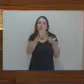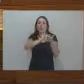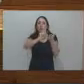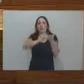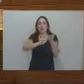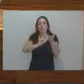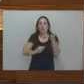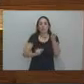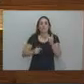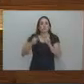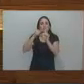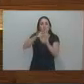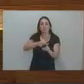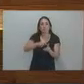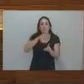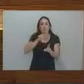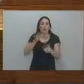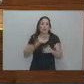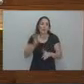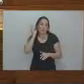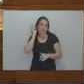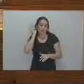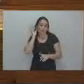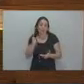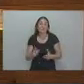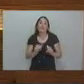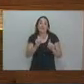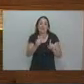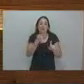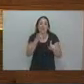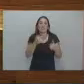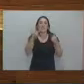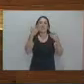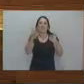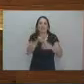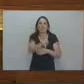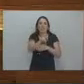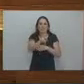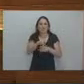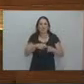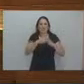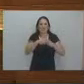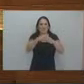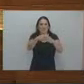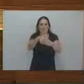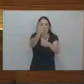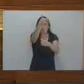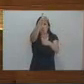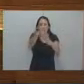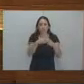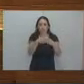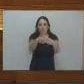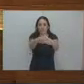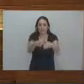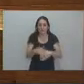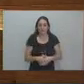compuesto para el cumpleaños de su hija. Así que él comienza diciendo: con 10 cañones por banda, viento en popa a toda vela. Desde